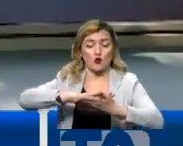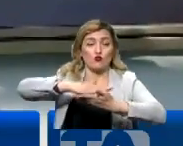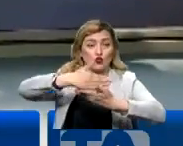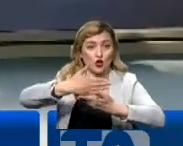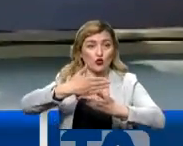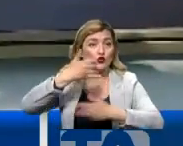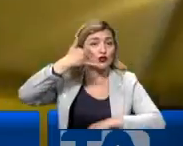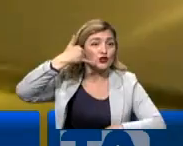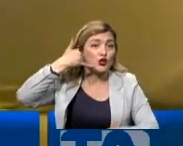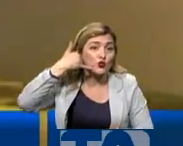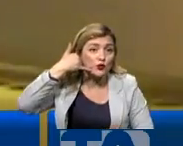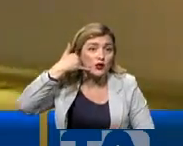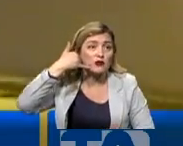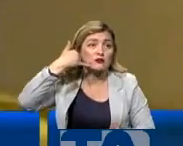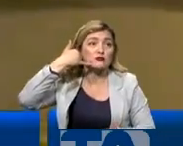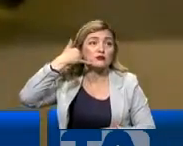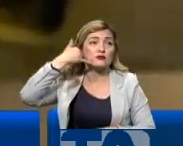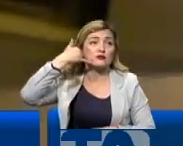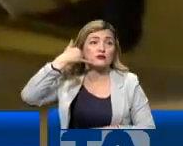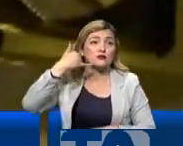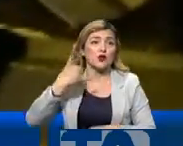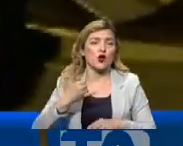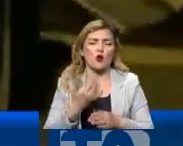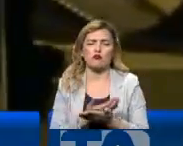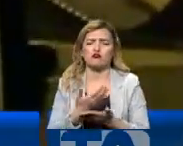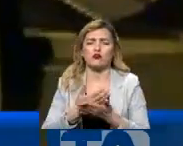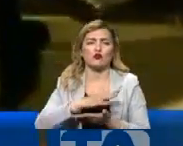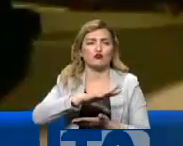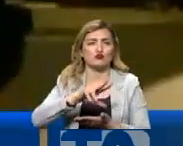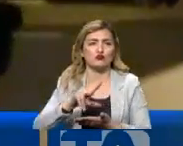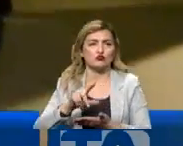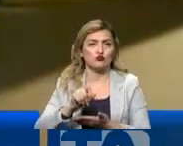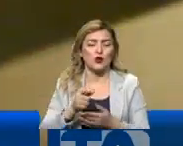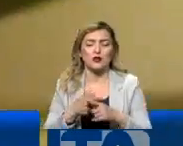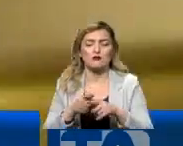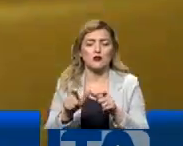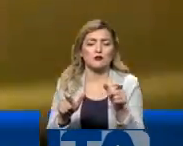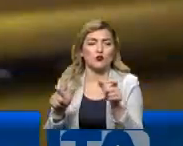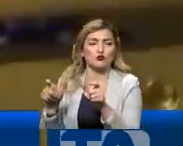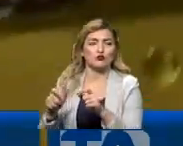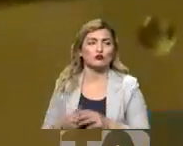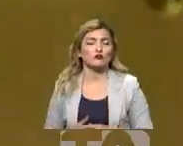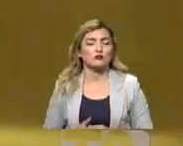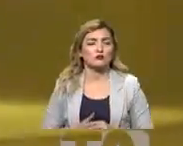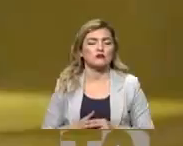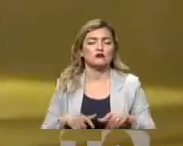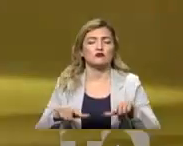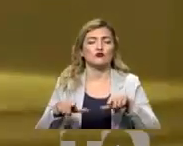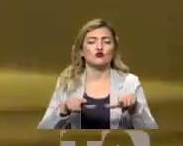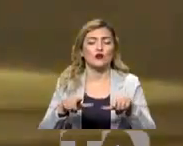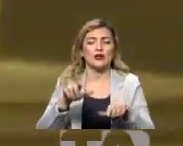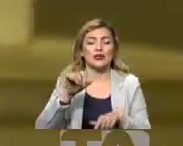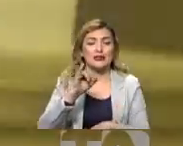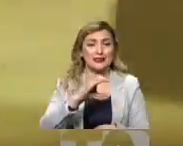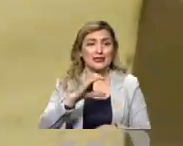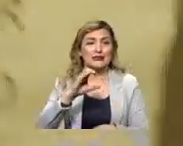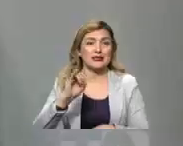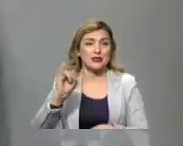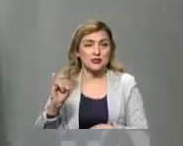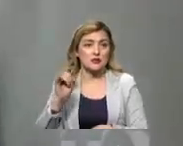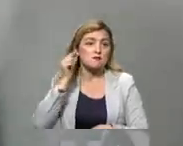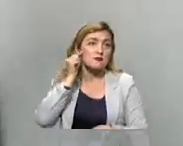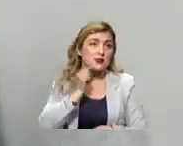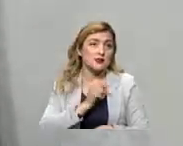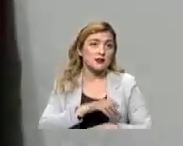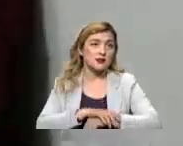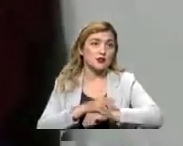computadoras, celulares y demás artefactos que han sido robados a las distintas personas. Esta banda operaba en el sector de Iñaquito y La Mariscal. Los